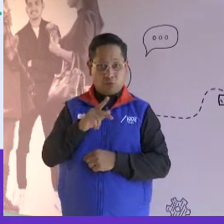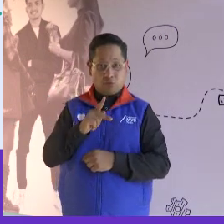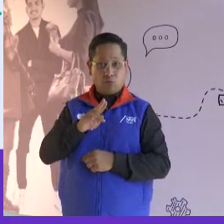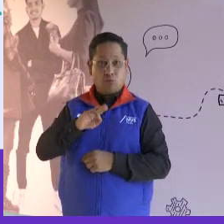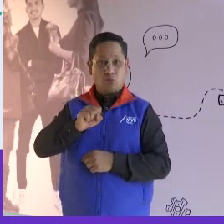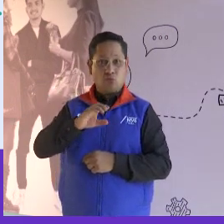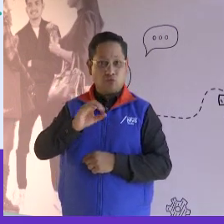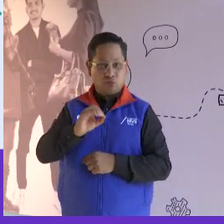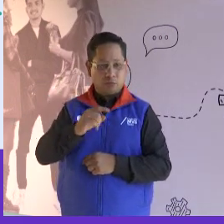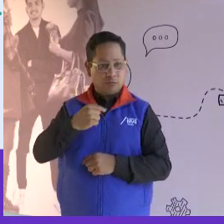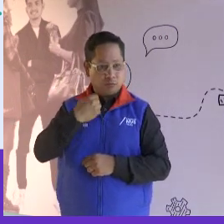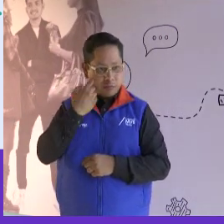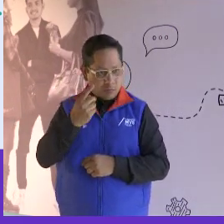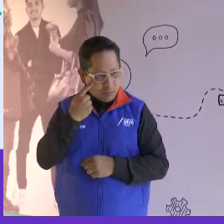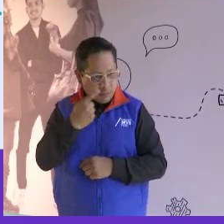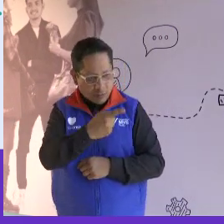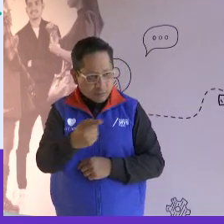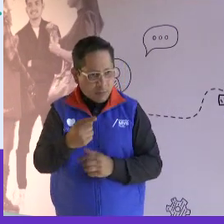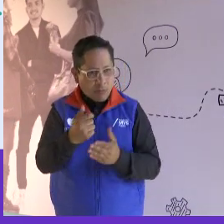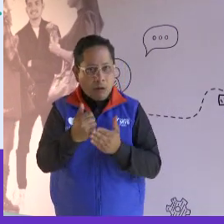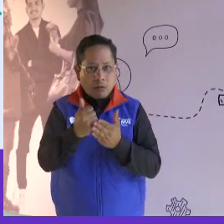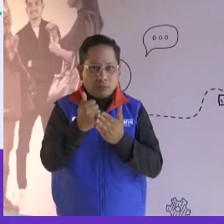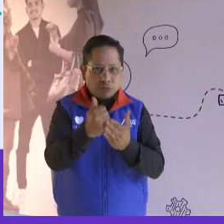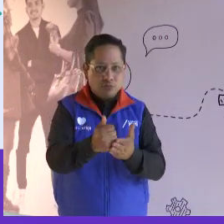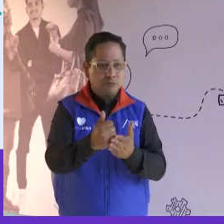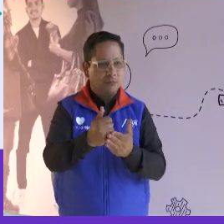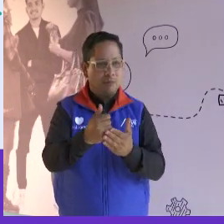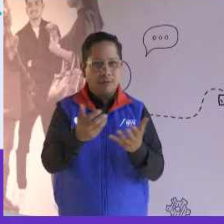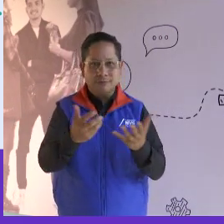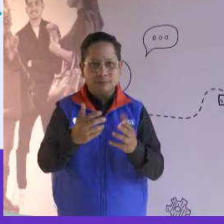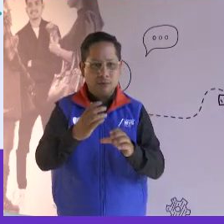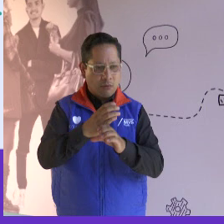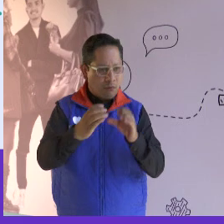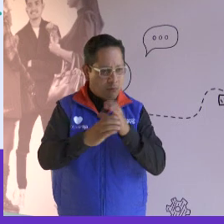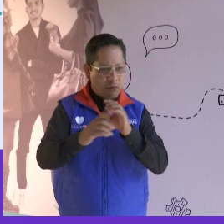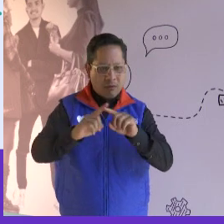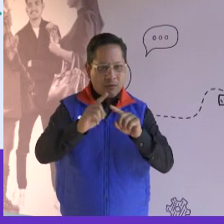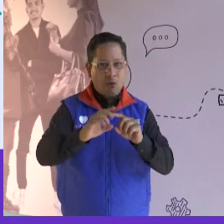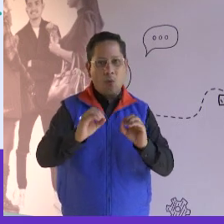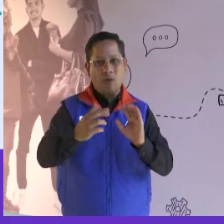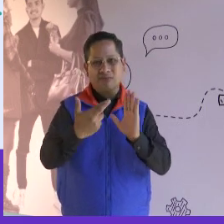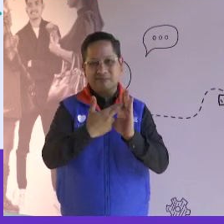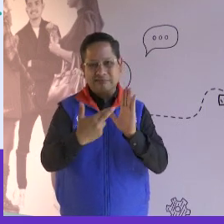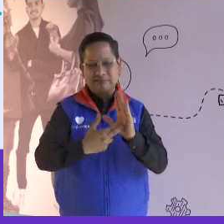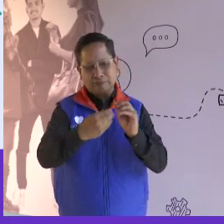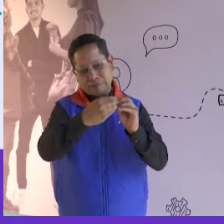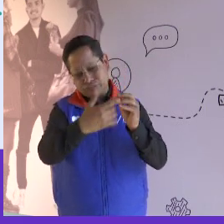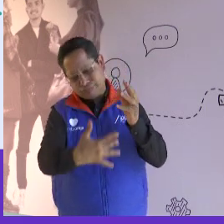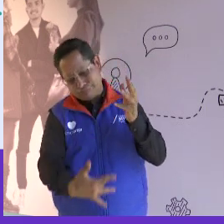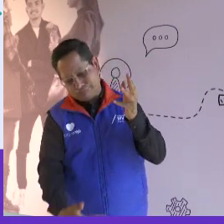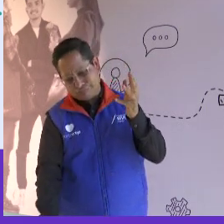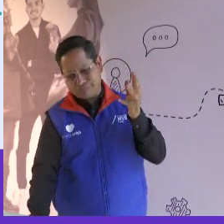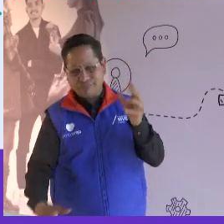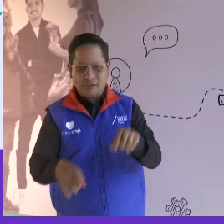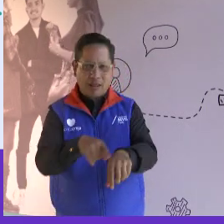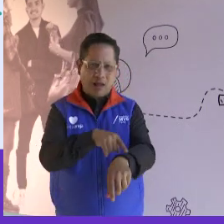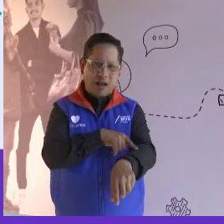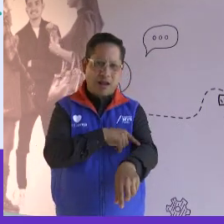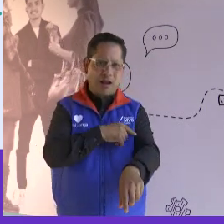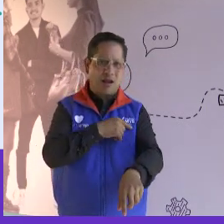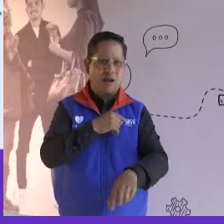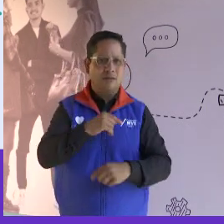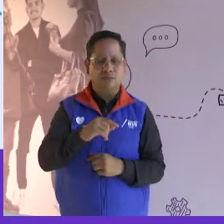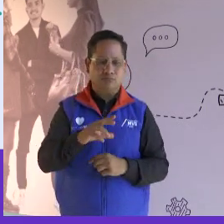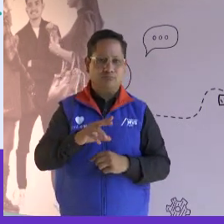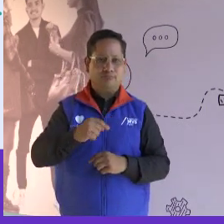nosotros como donantes evaluemos a las organizaciones y entonces ya no les pidamos tantísimos requisitos, ¿no? Y haya más confianza con las organizaciones.